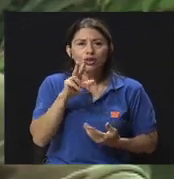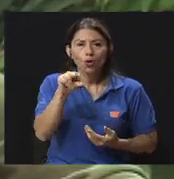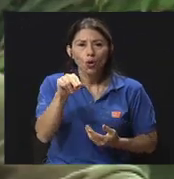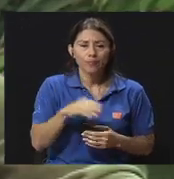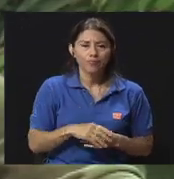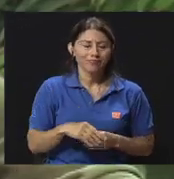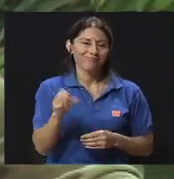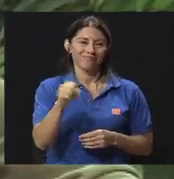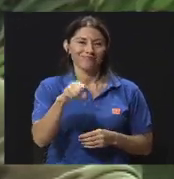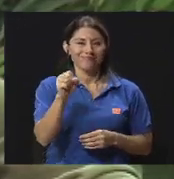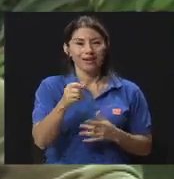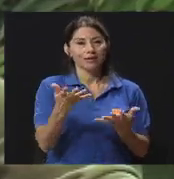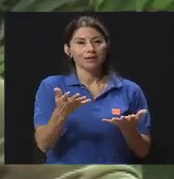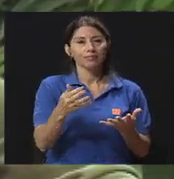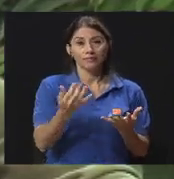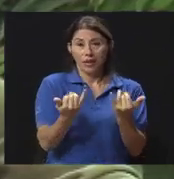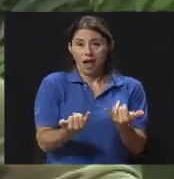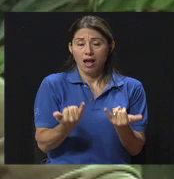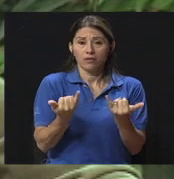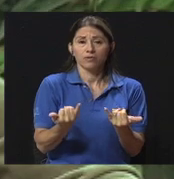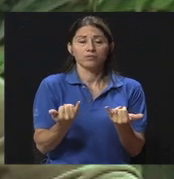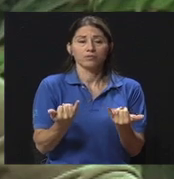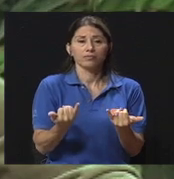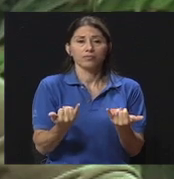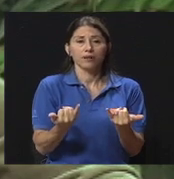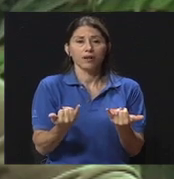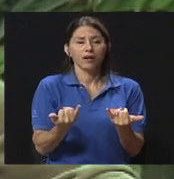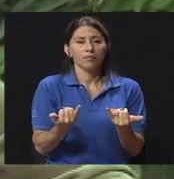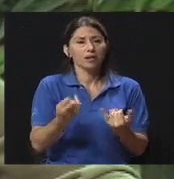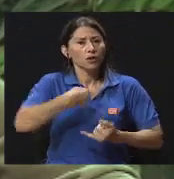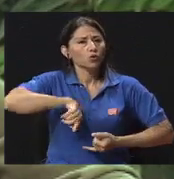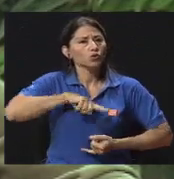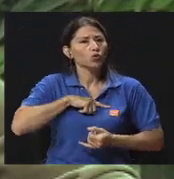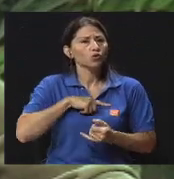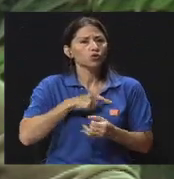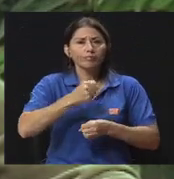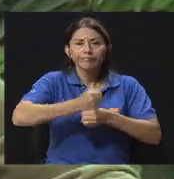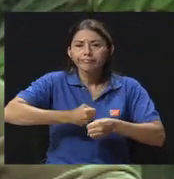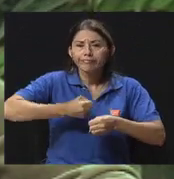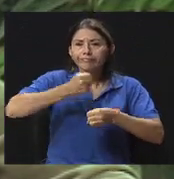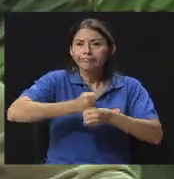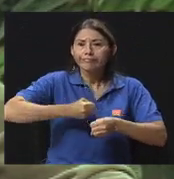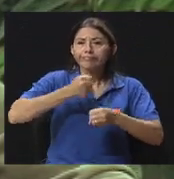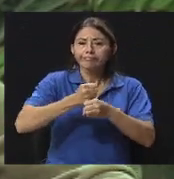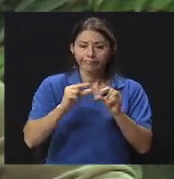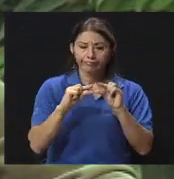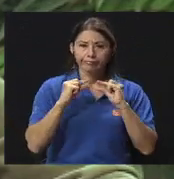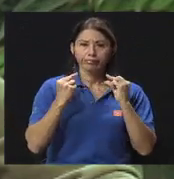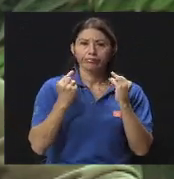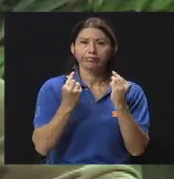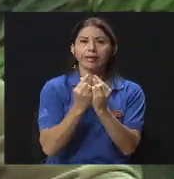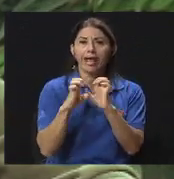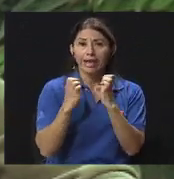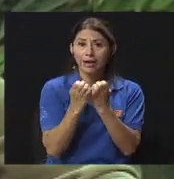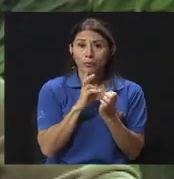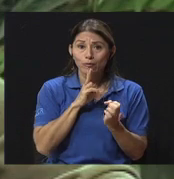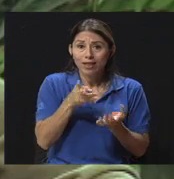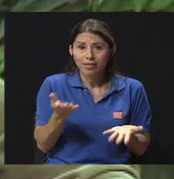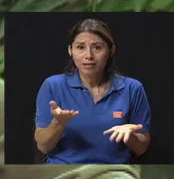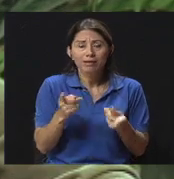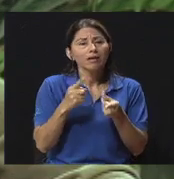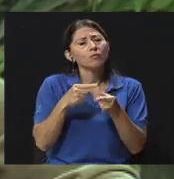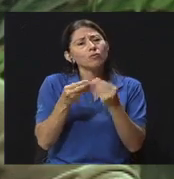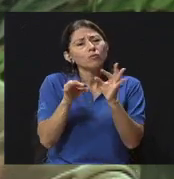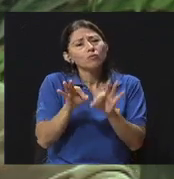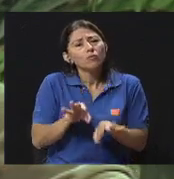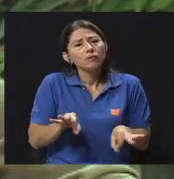sobre todo en la actualidad tenemos mucho labor en equipo, ¿verdad? Trabajo en equipo, en unidades. Entonces es muy importante